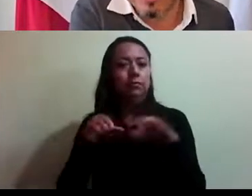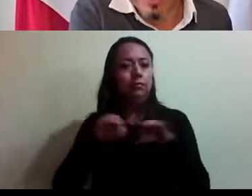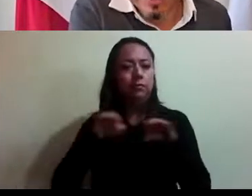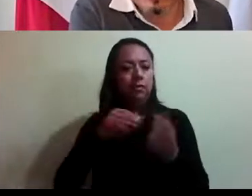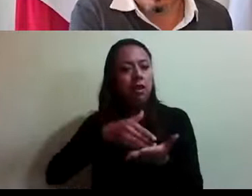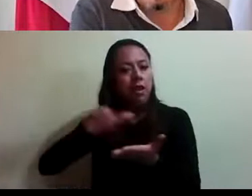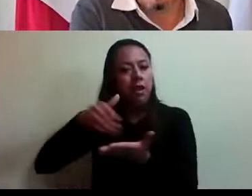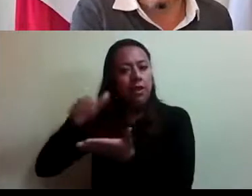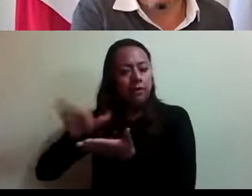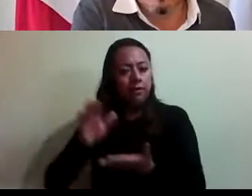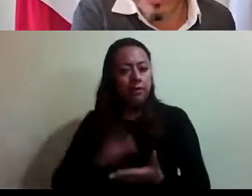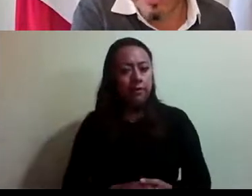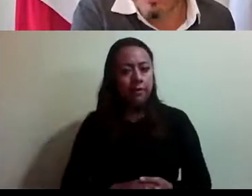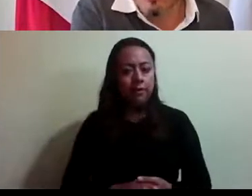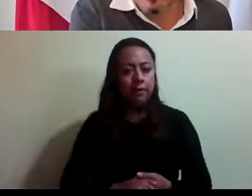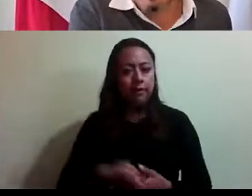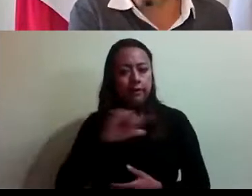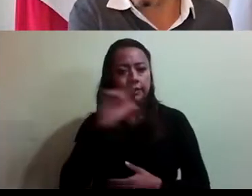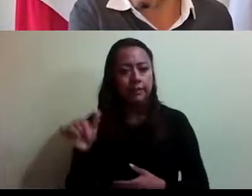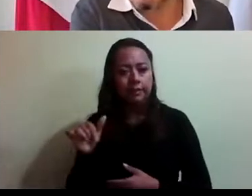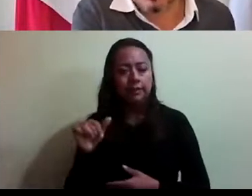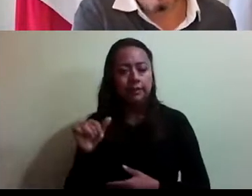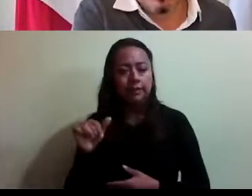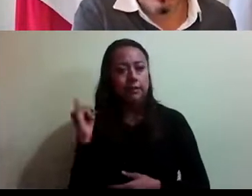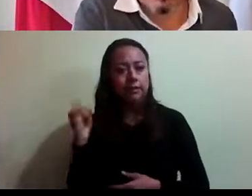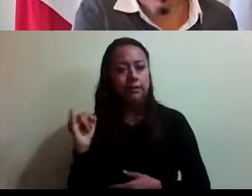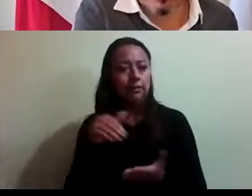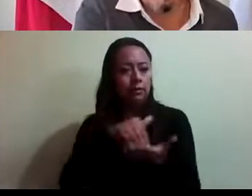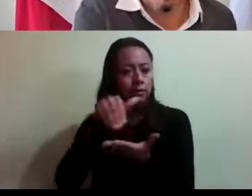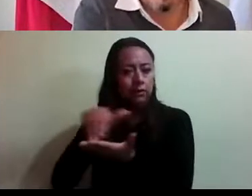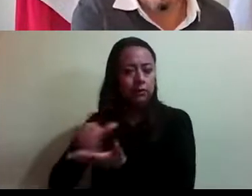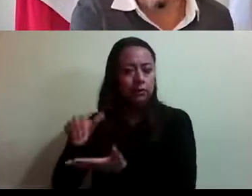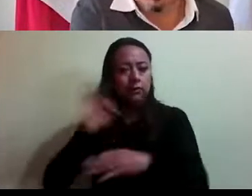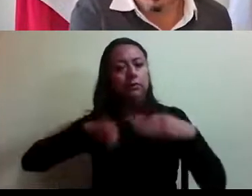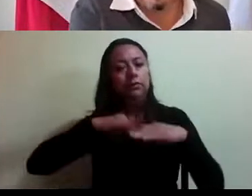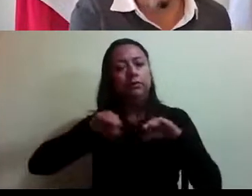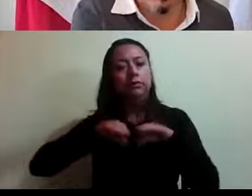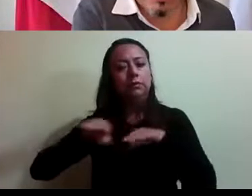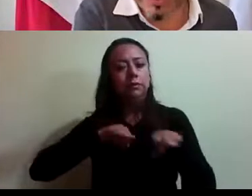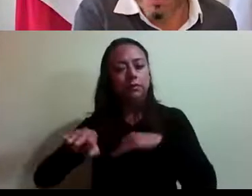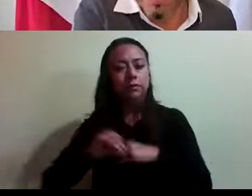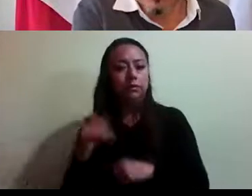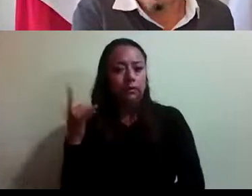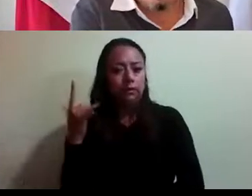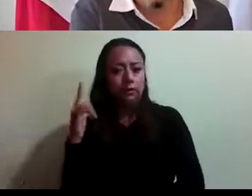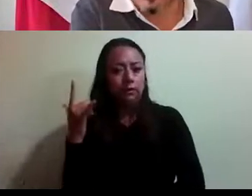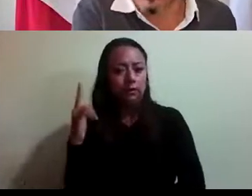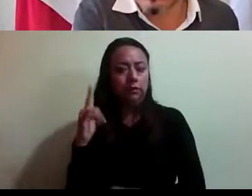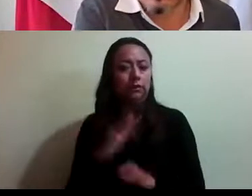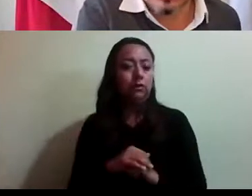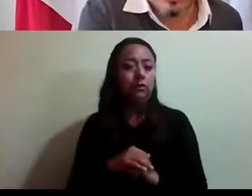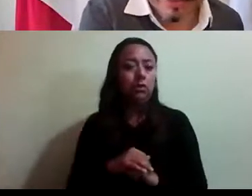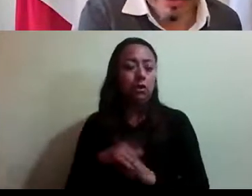despedida, que en junio iban a ser despedidos todos los trabajadores, que en julio ya no iban a